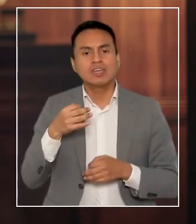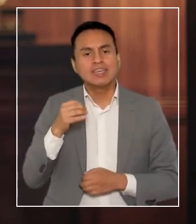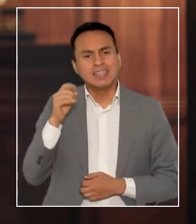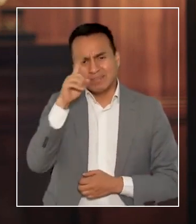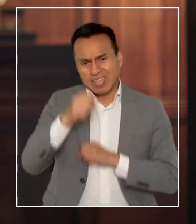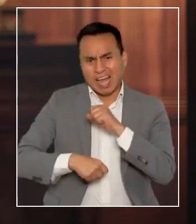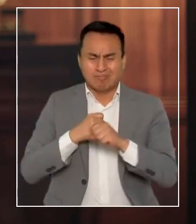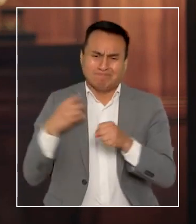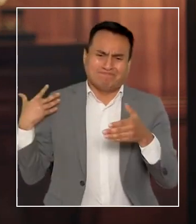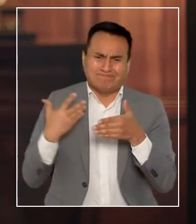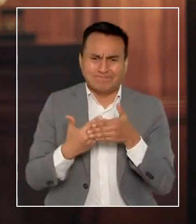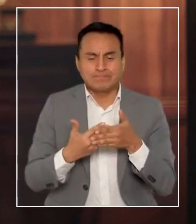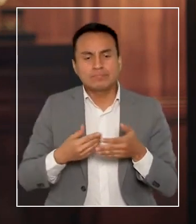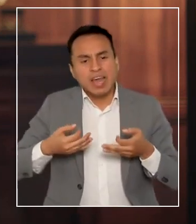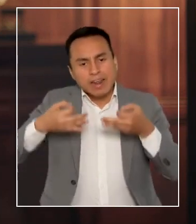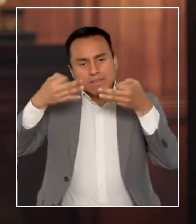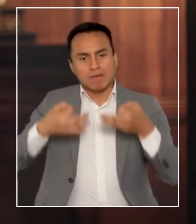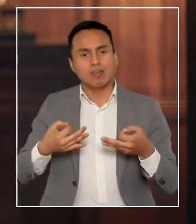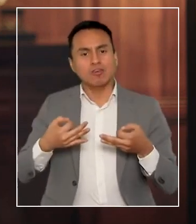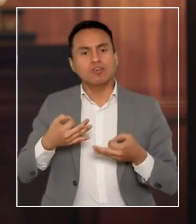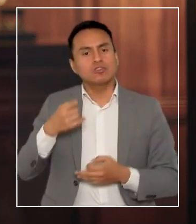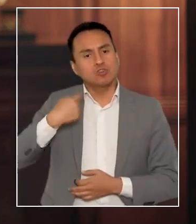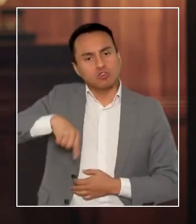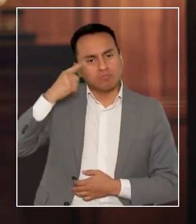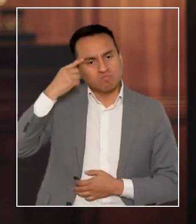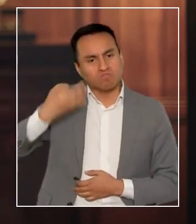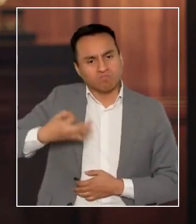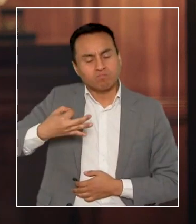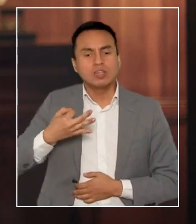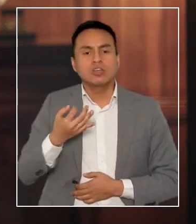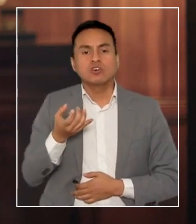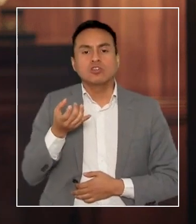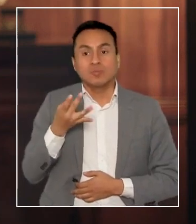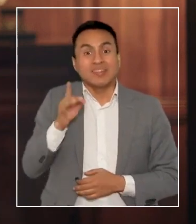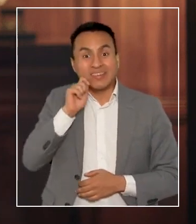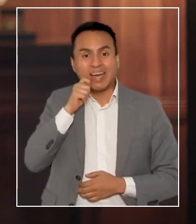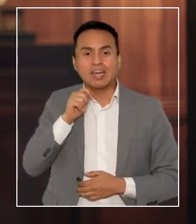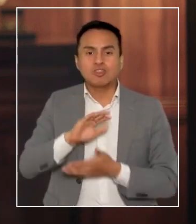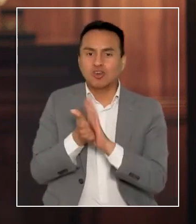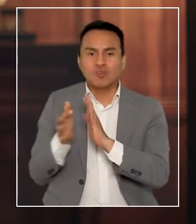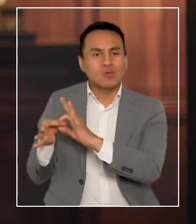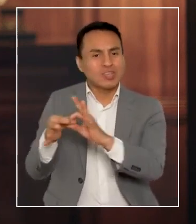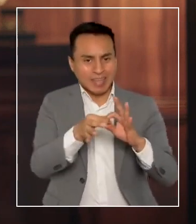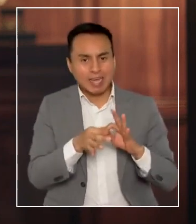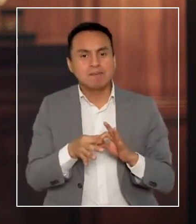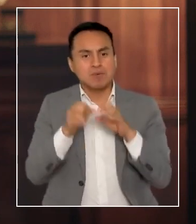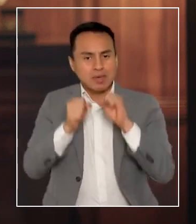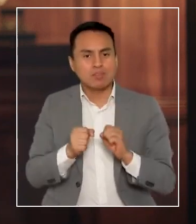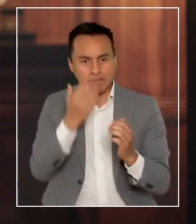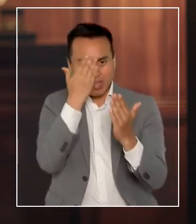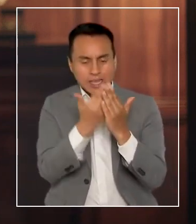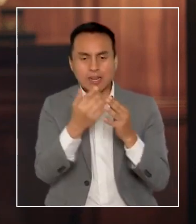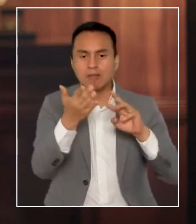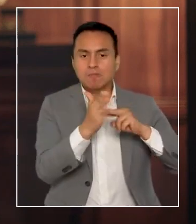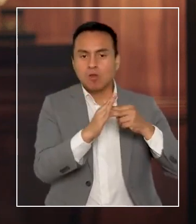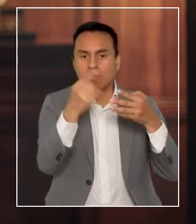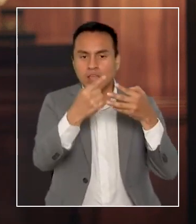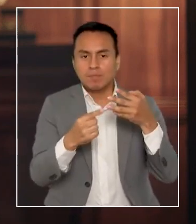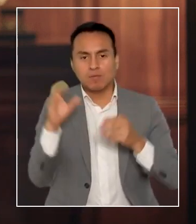difícil año hemos reafirmado nuestra certeza en que solo entre todos y en Unidad vamos a poder enfrentar nuestros problemas